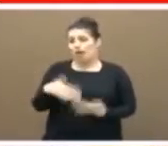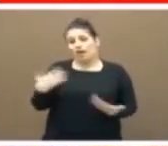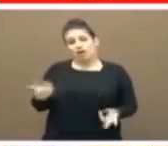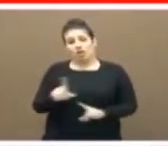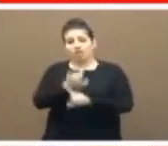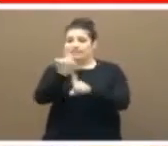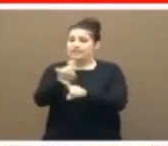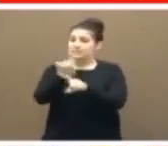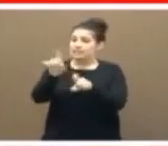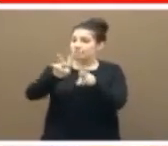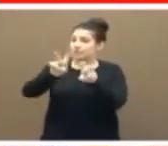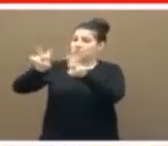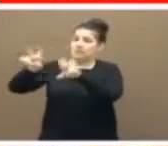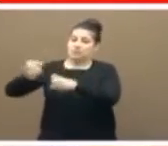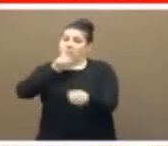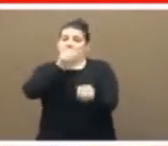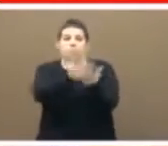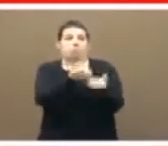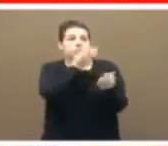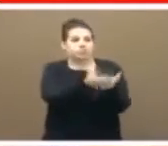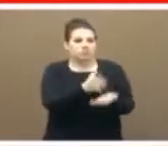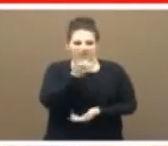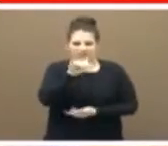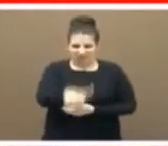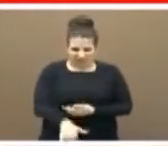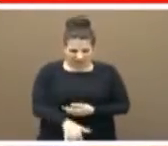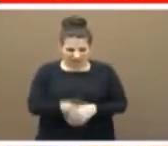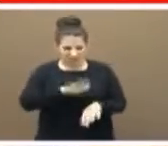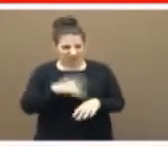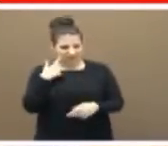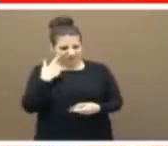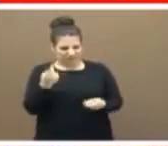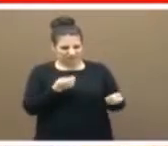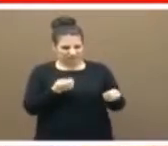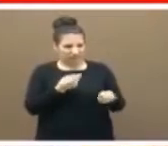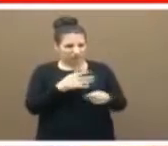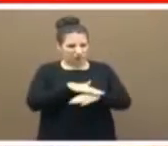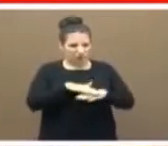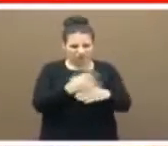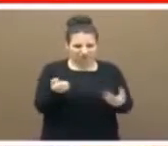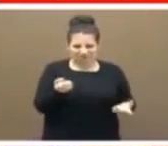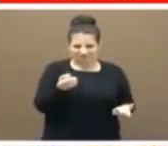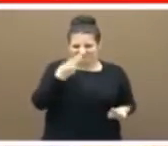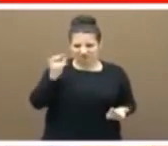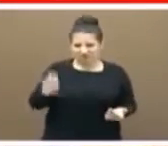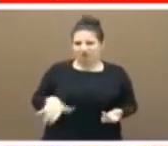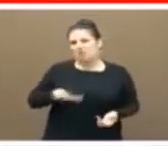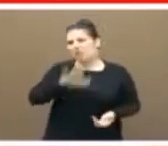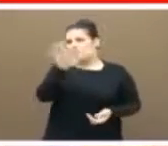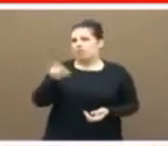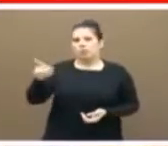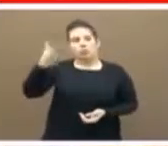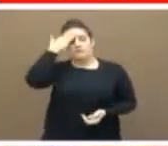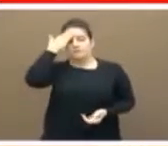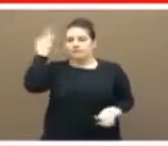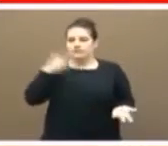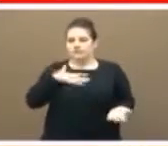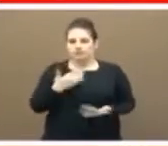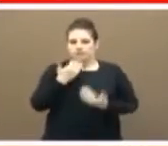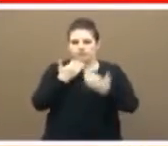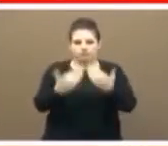cuestiones como esta, que no merecen venir a una sesión de control al Gobierno, pero que para ustedes lo hacen como algo absolutamente fundamental. Nada más y muchas gracias.